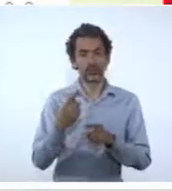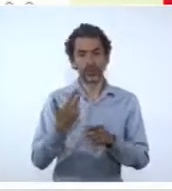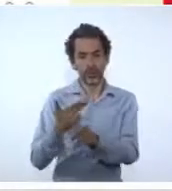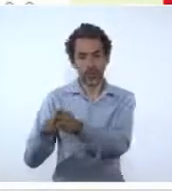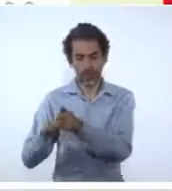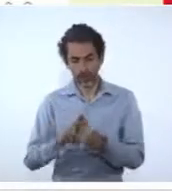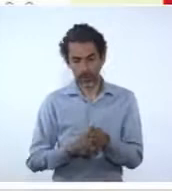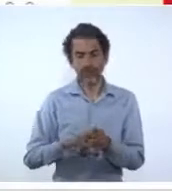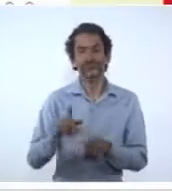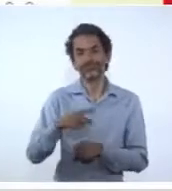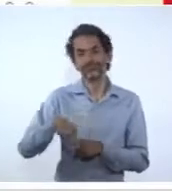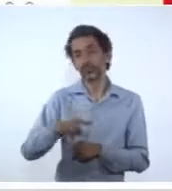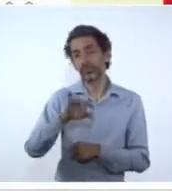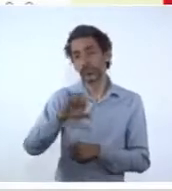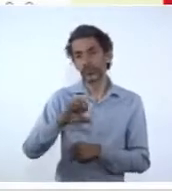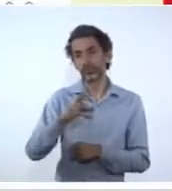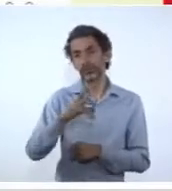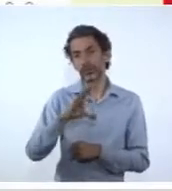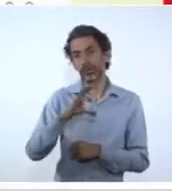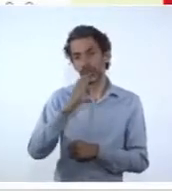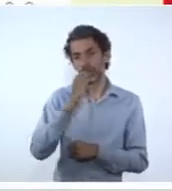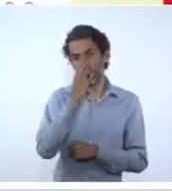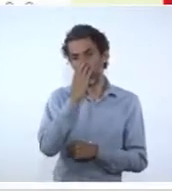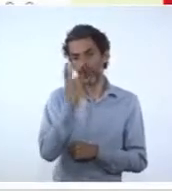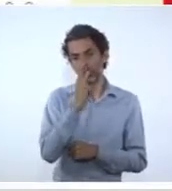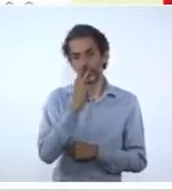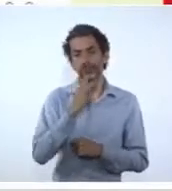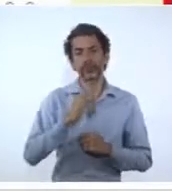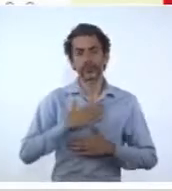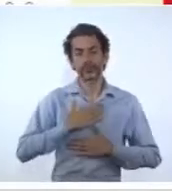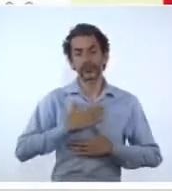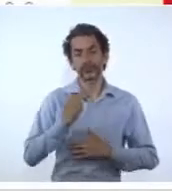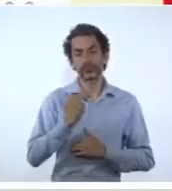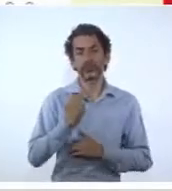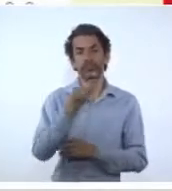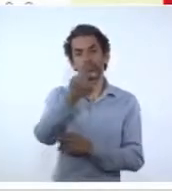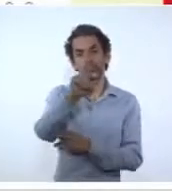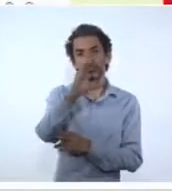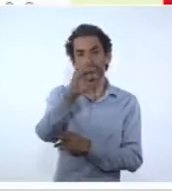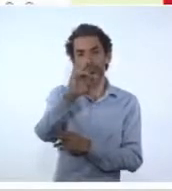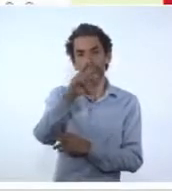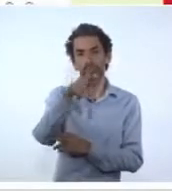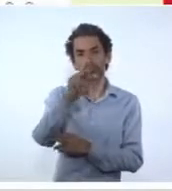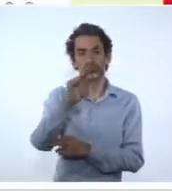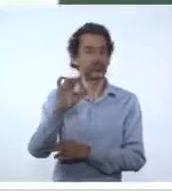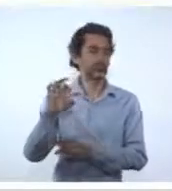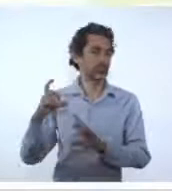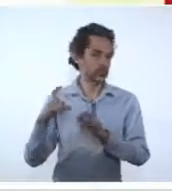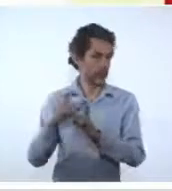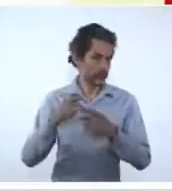están intubadas en terapia intensiva con una ligera reducción.